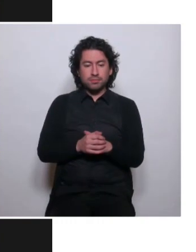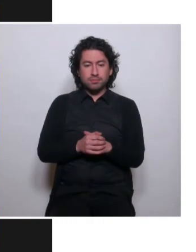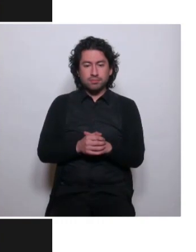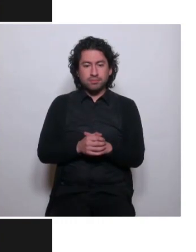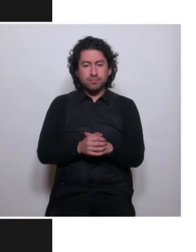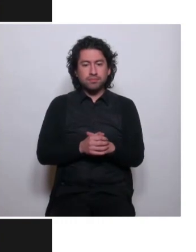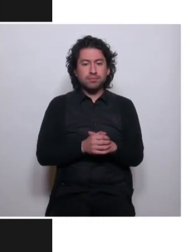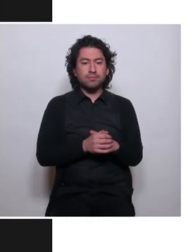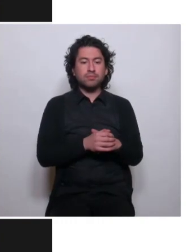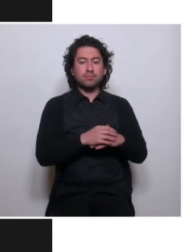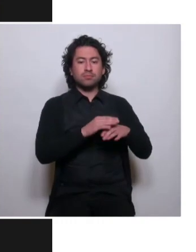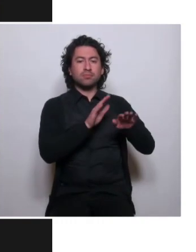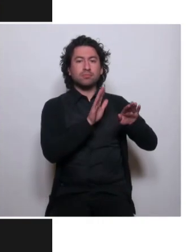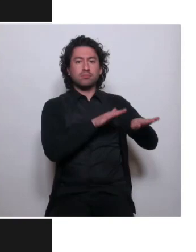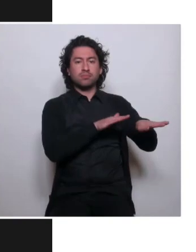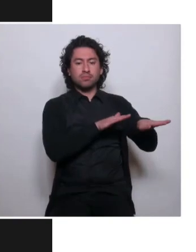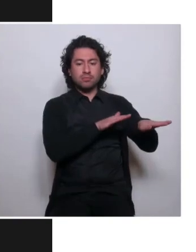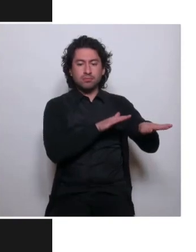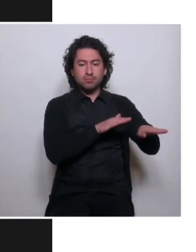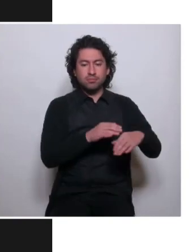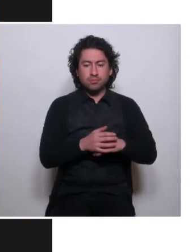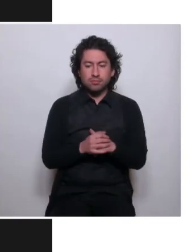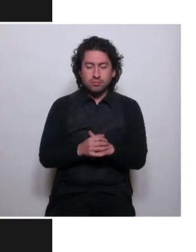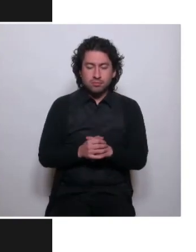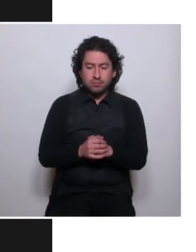A favor, señor secretario.